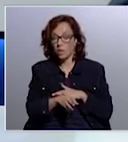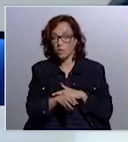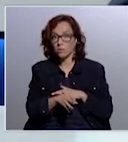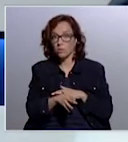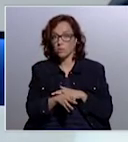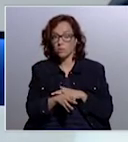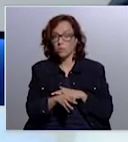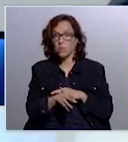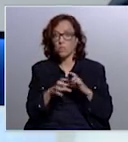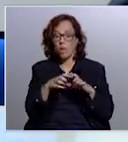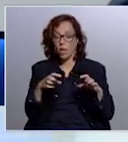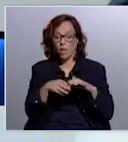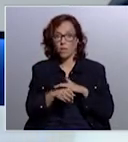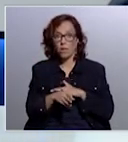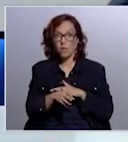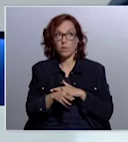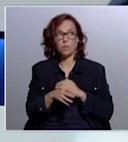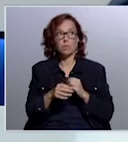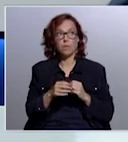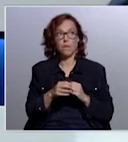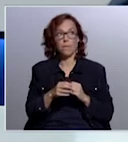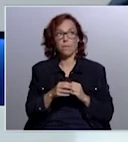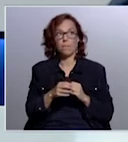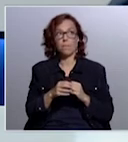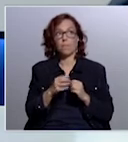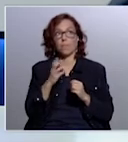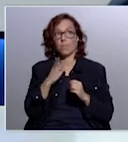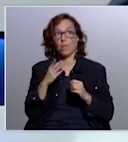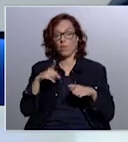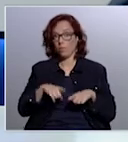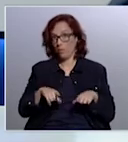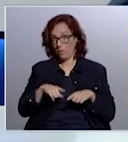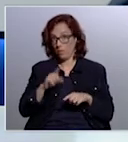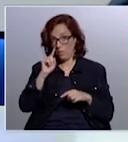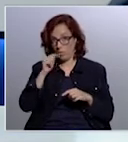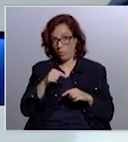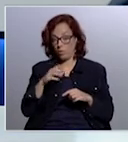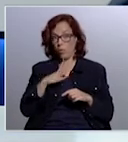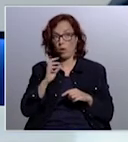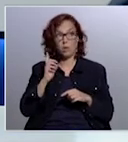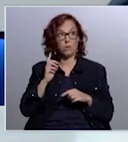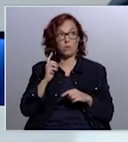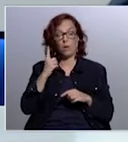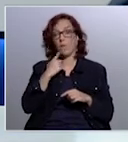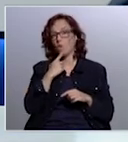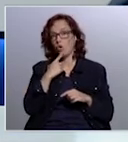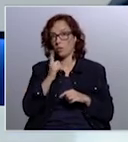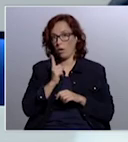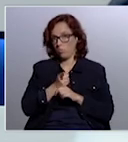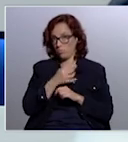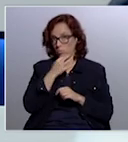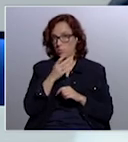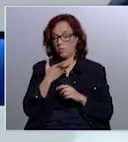entradas nosotros no recargamos en las entradas justamente porque desde la intendencia de montevideo hay una política clara de